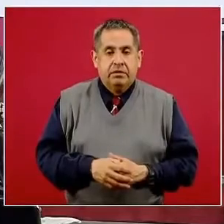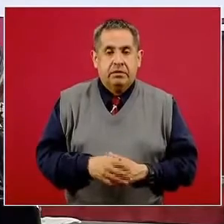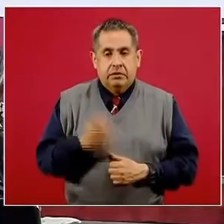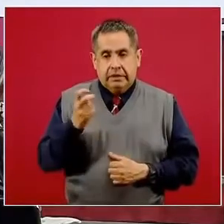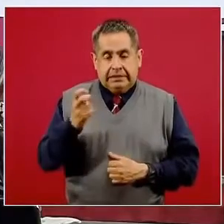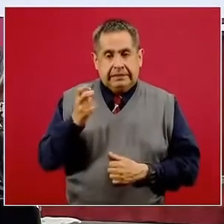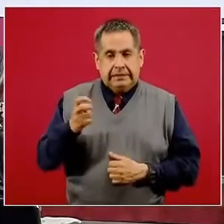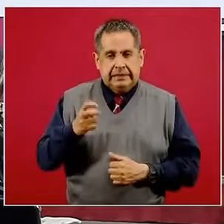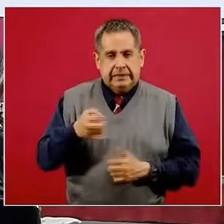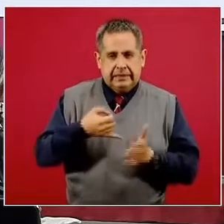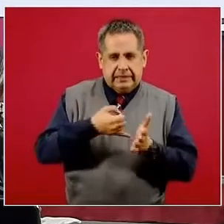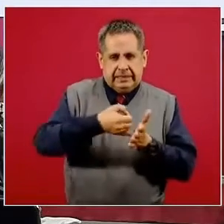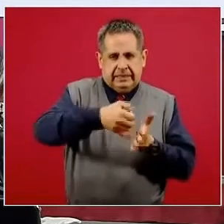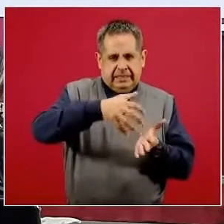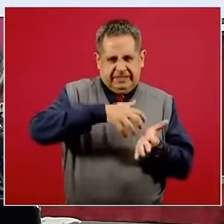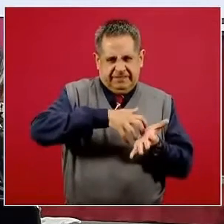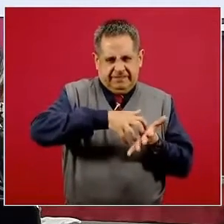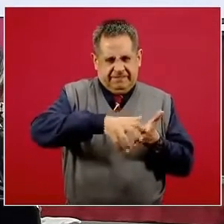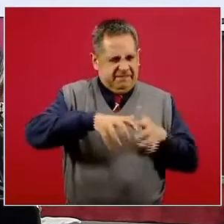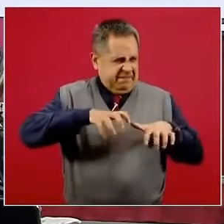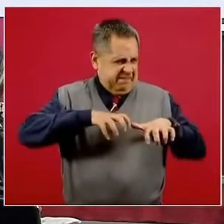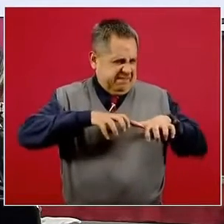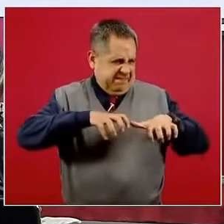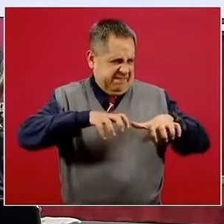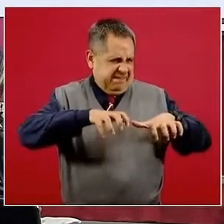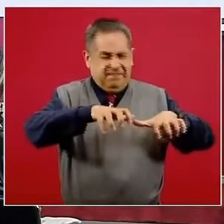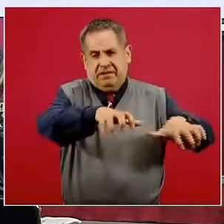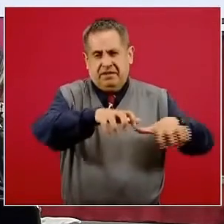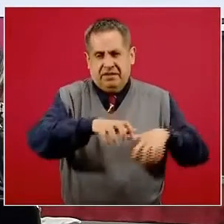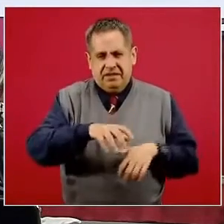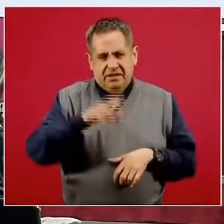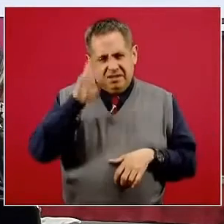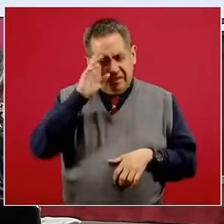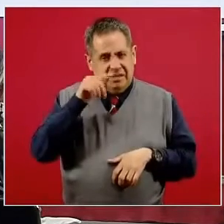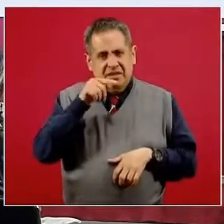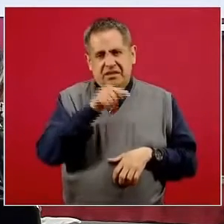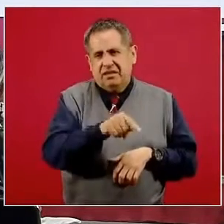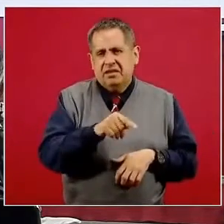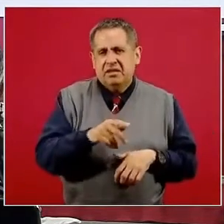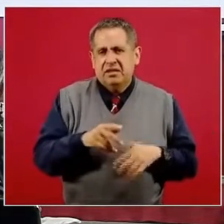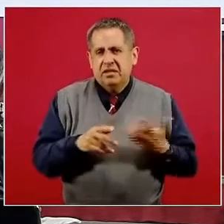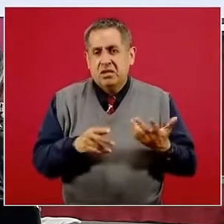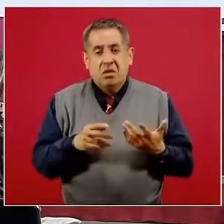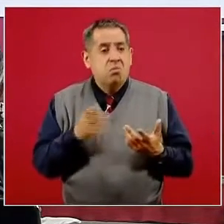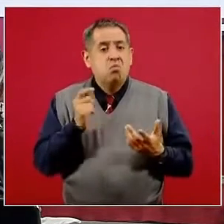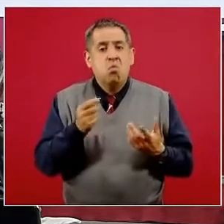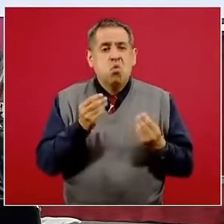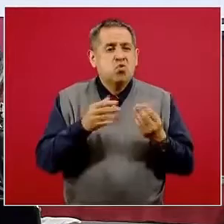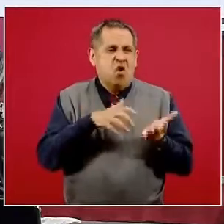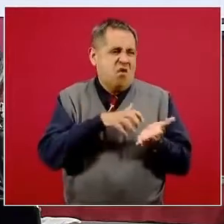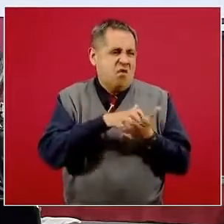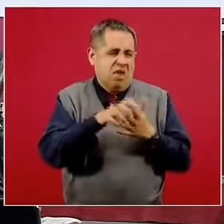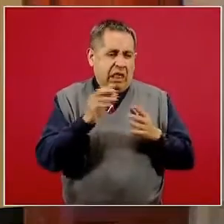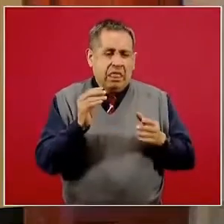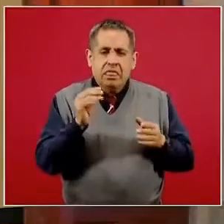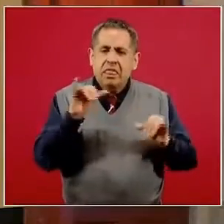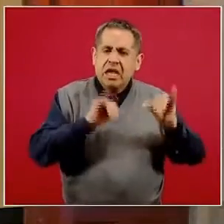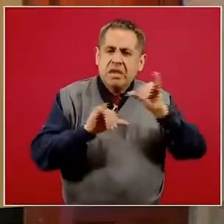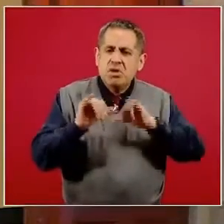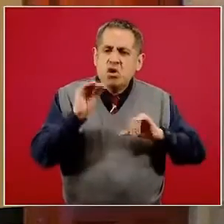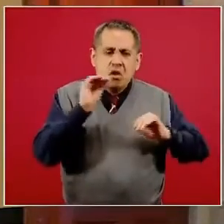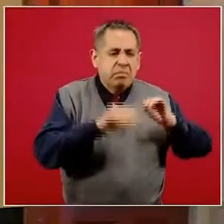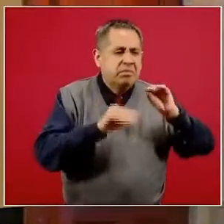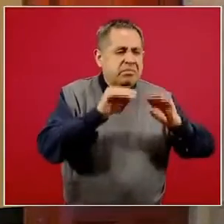Esta agricultura intensiva que requiere un uso muy grande de insumos